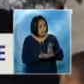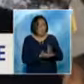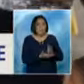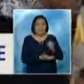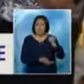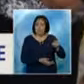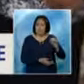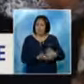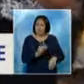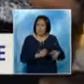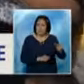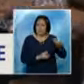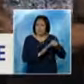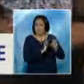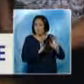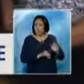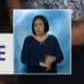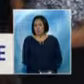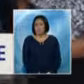el presunto asesino.